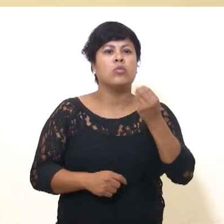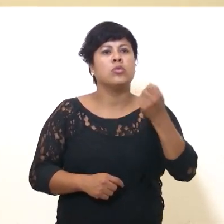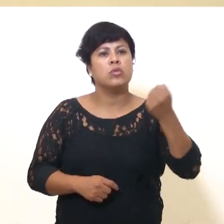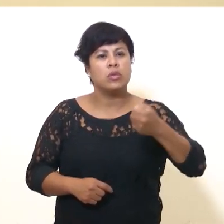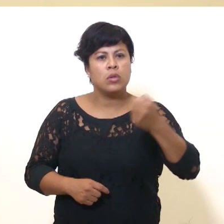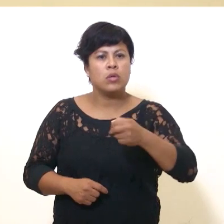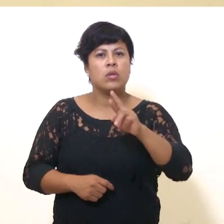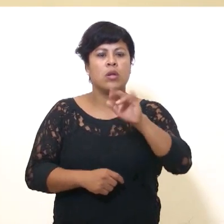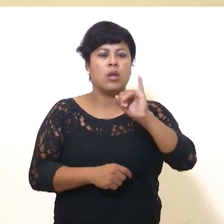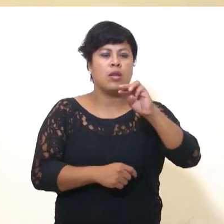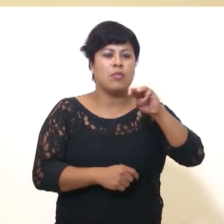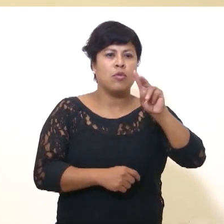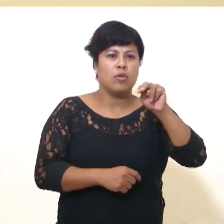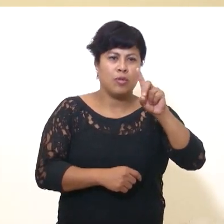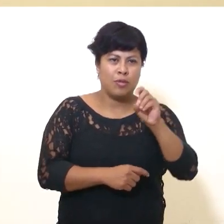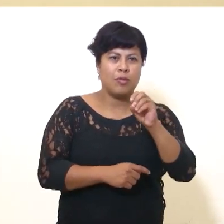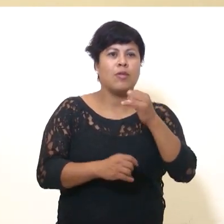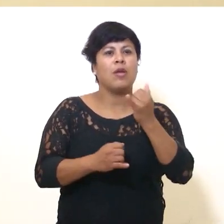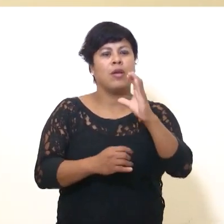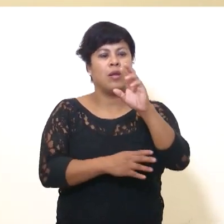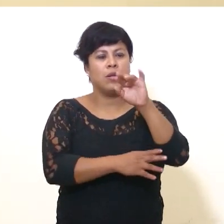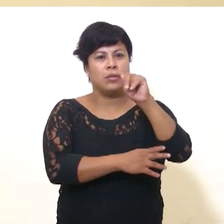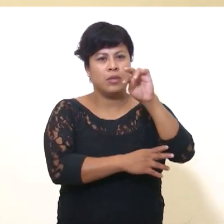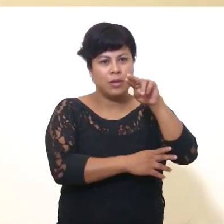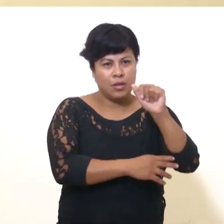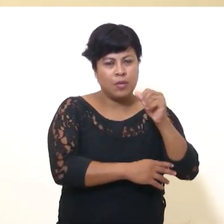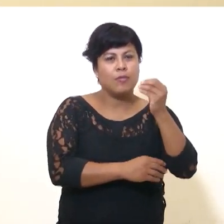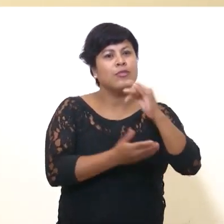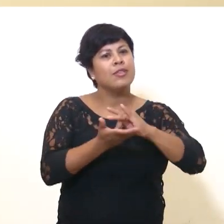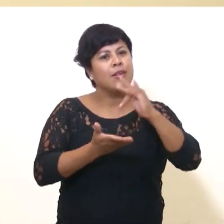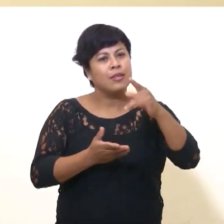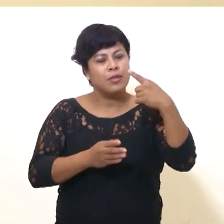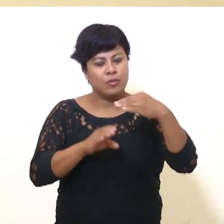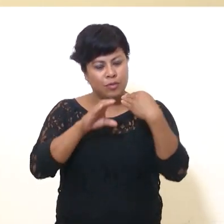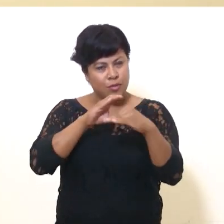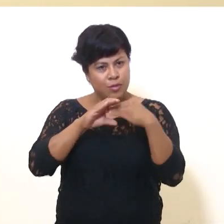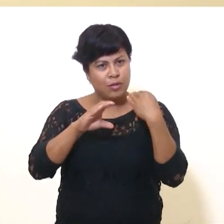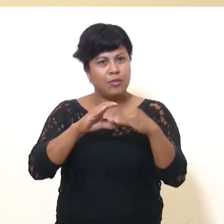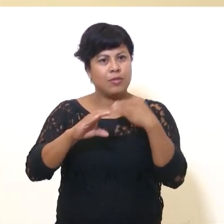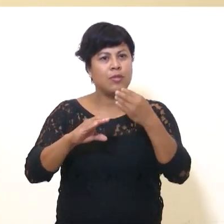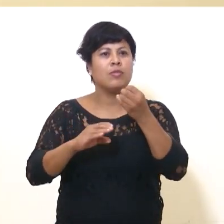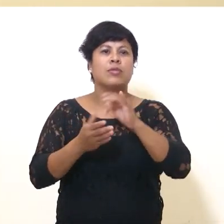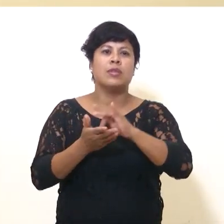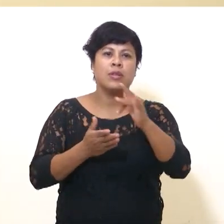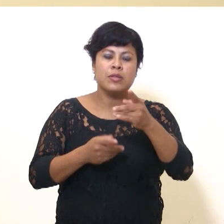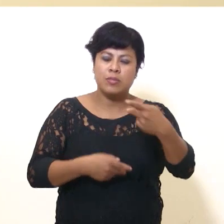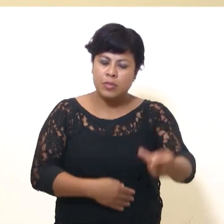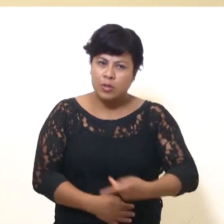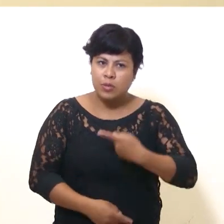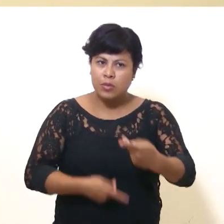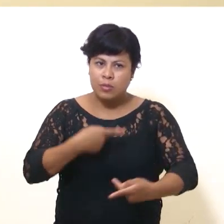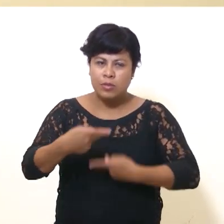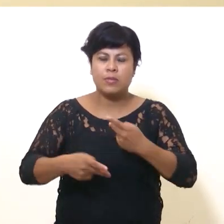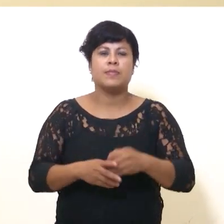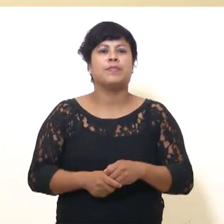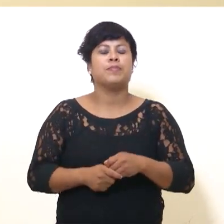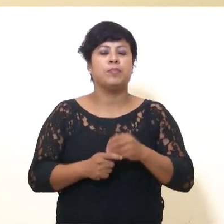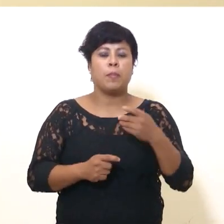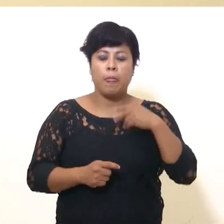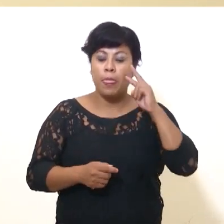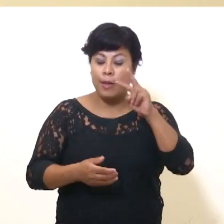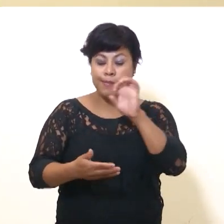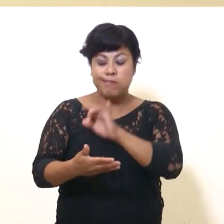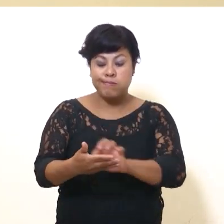muchos saludos a Marcos, le voy a mandar muchos saludos a Raimundo, a Cristina. Muchísimas gracias por sus correos, muchísimas gracias por